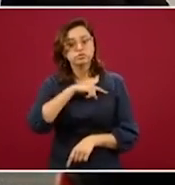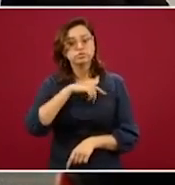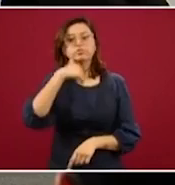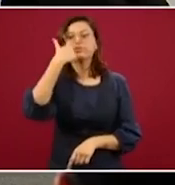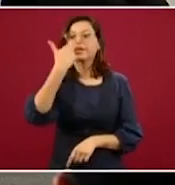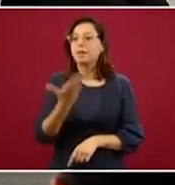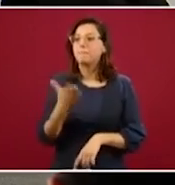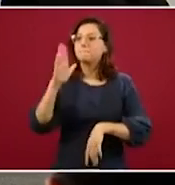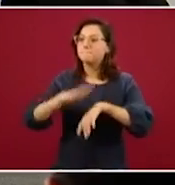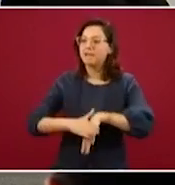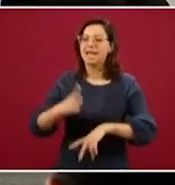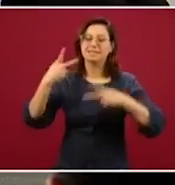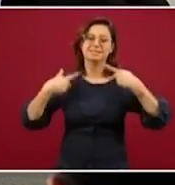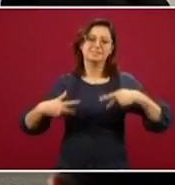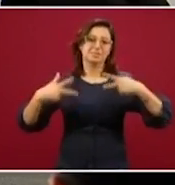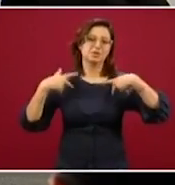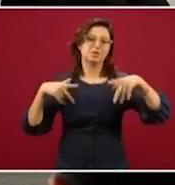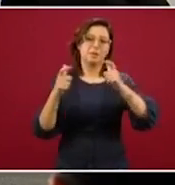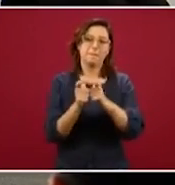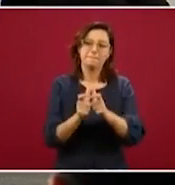tener más, o sea,